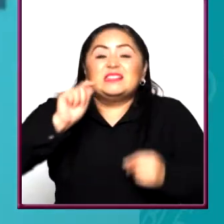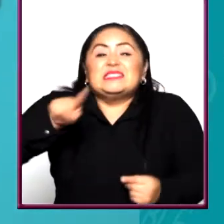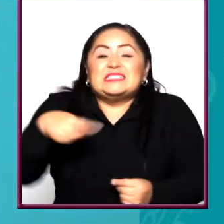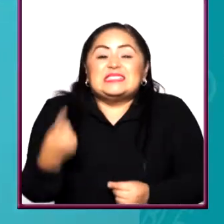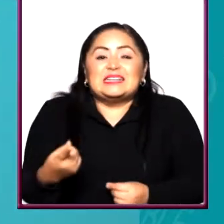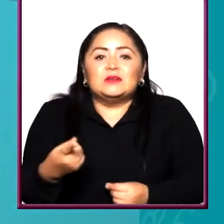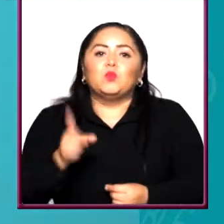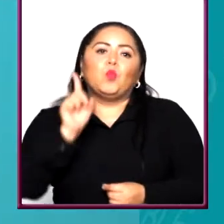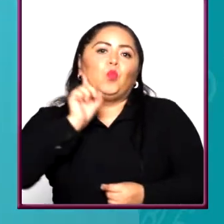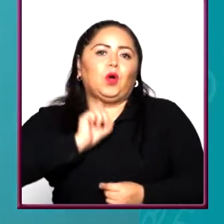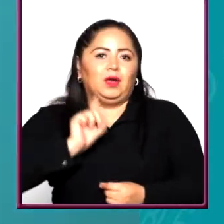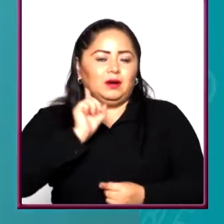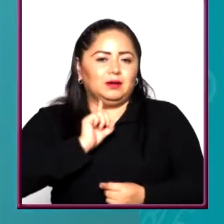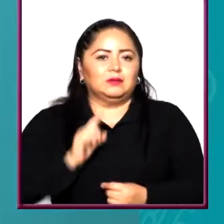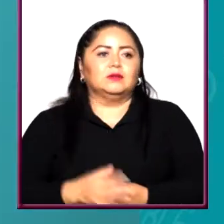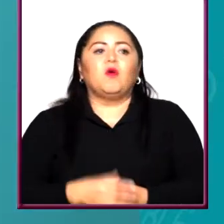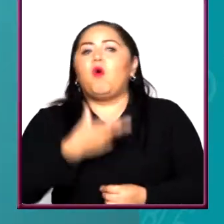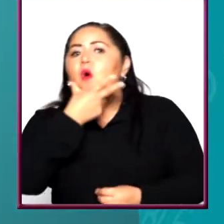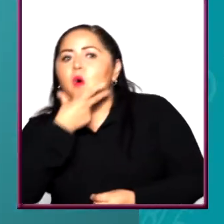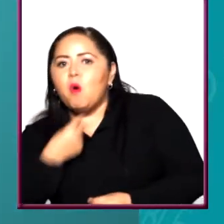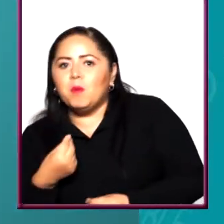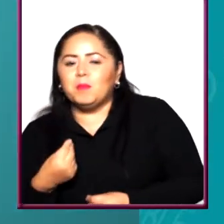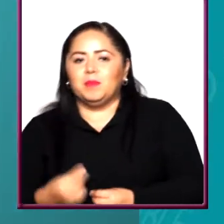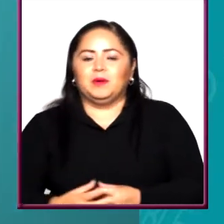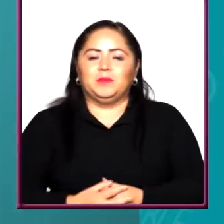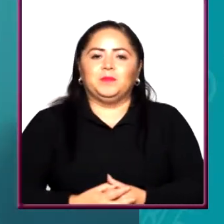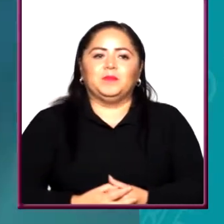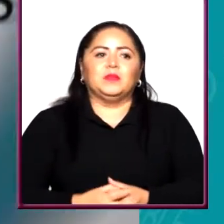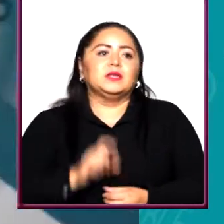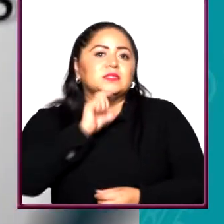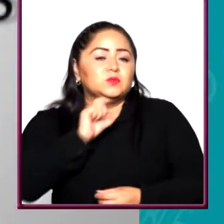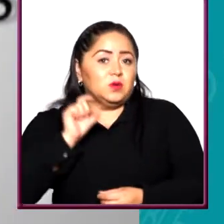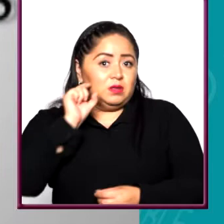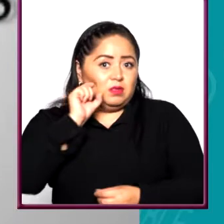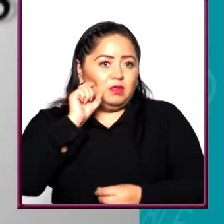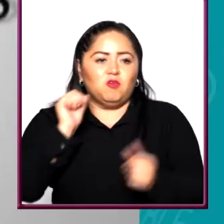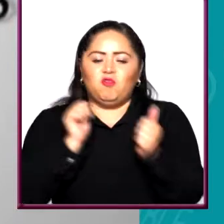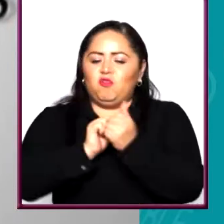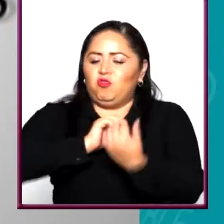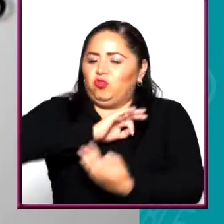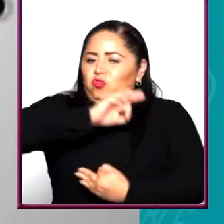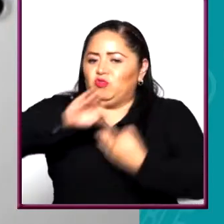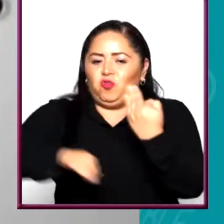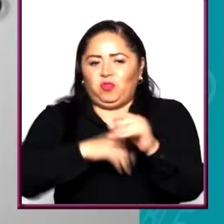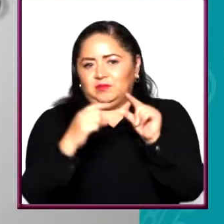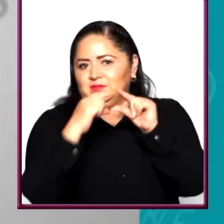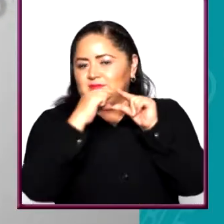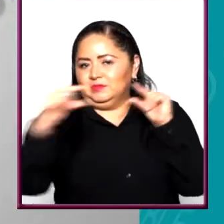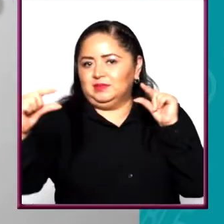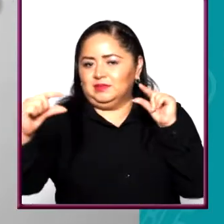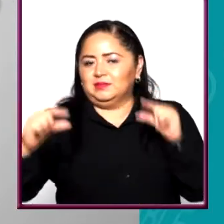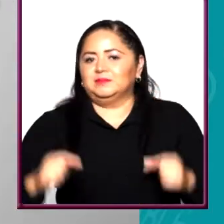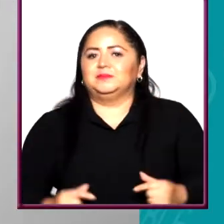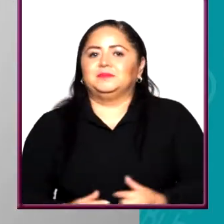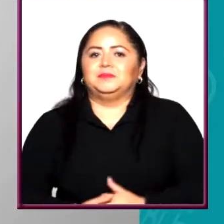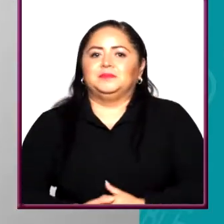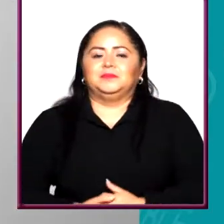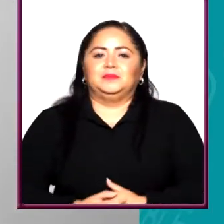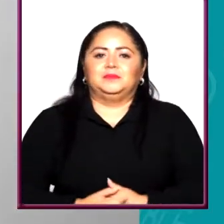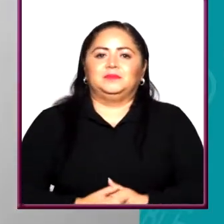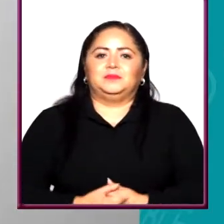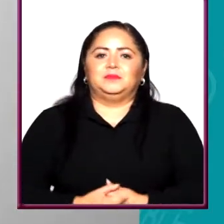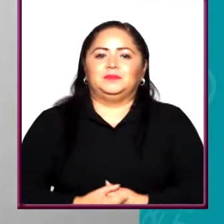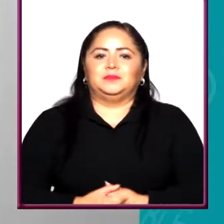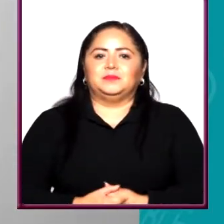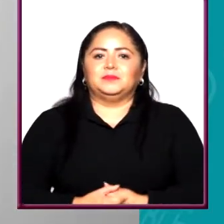Aprendiendo a ser mujer. Hombre. Sexualidad con todas sus letras.